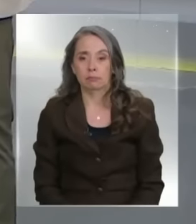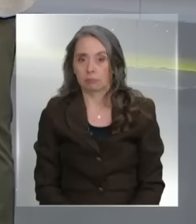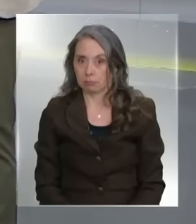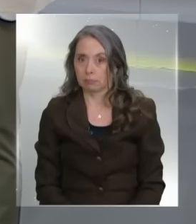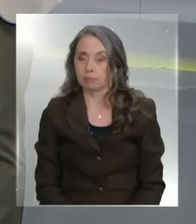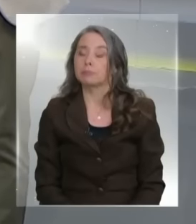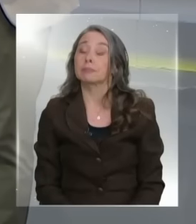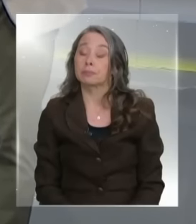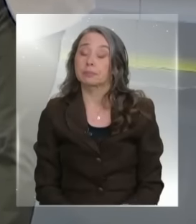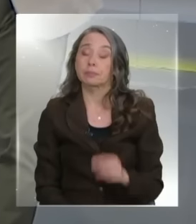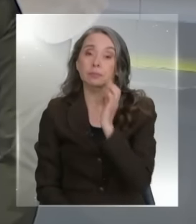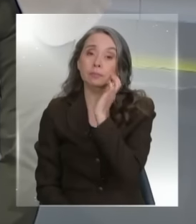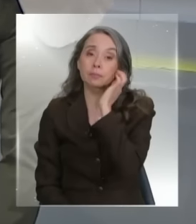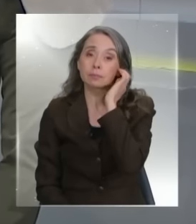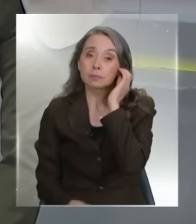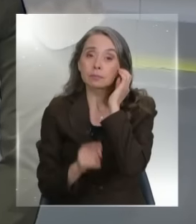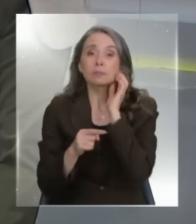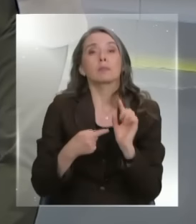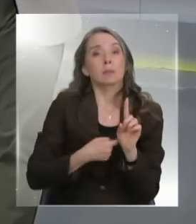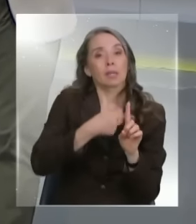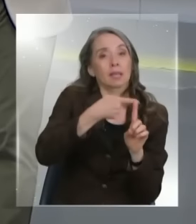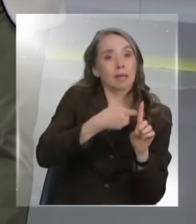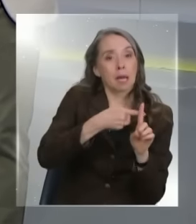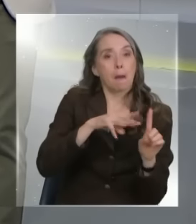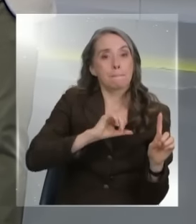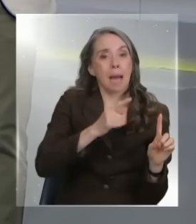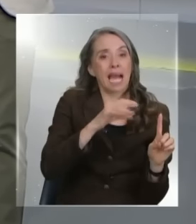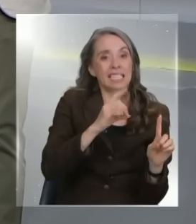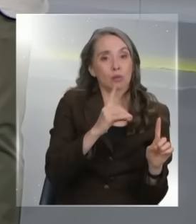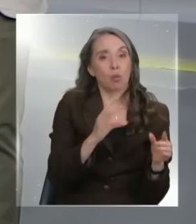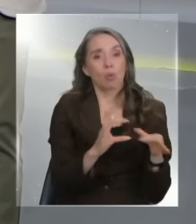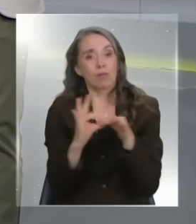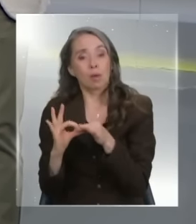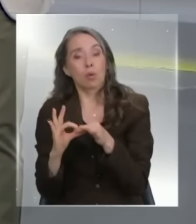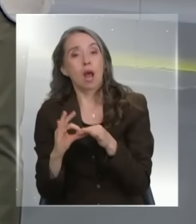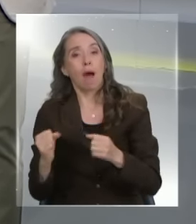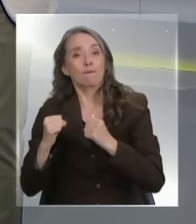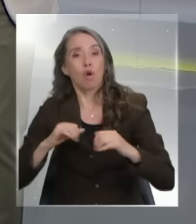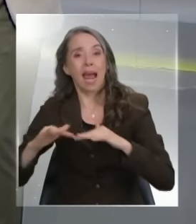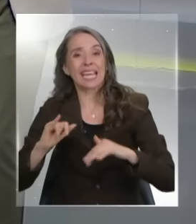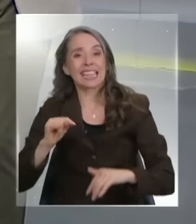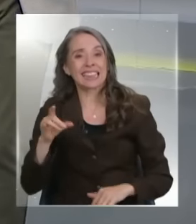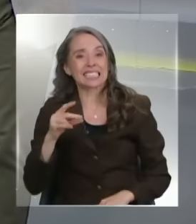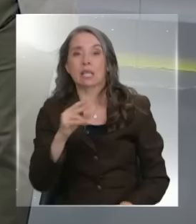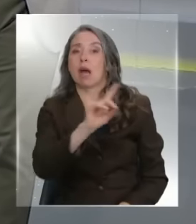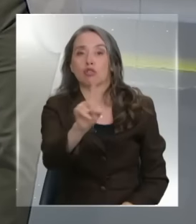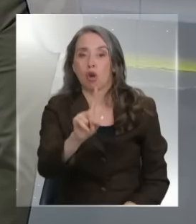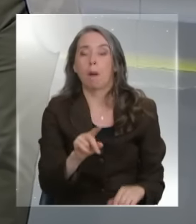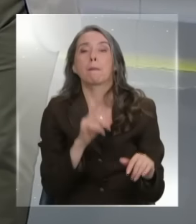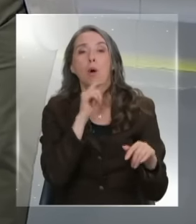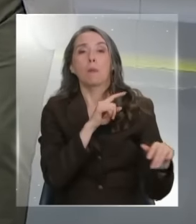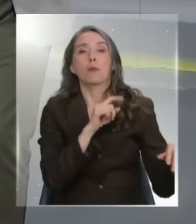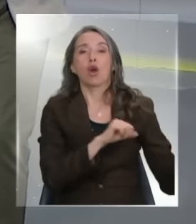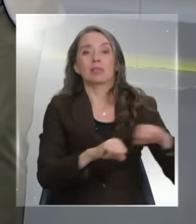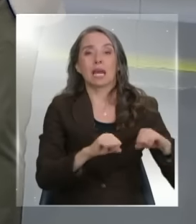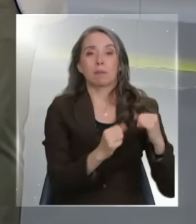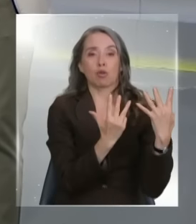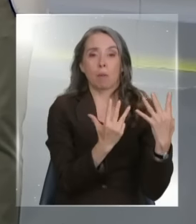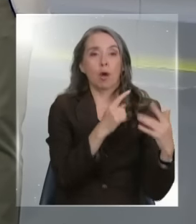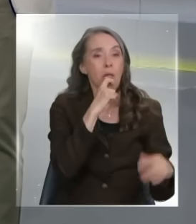¿Tienen correlación la magnitud y la intensidad? No. Un terremoto magnitud 9, por ejemplo, en